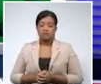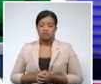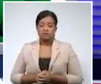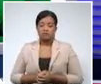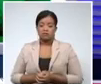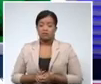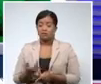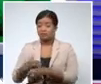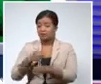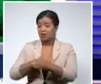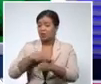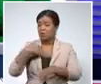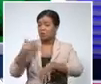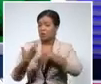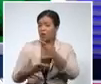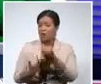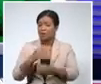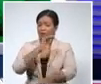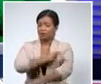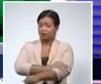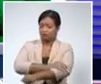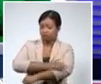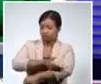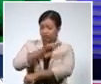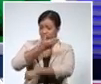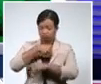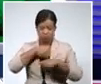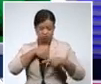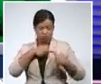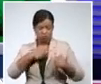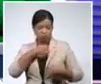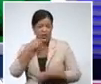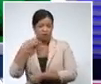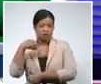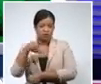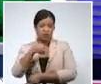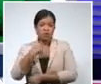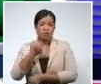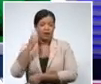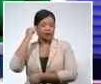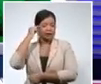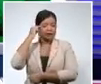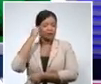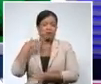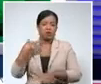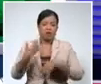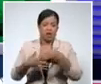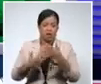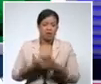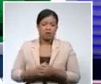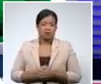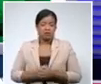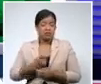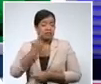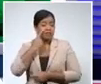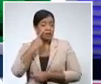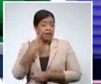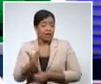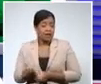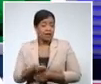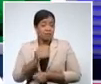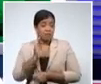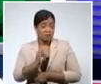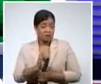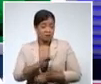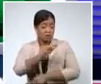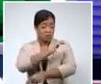arterial, cardiopatía isquémica, diabetes mellitus, demencia senil. Siempre vemos que esta combinación de